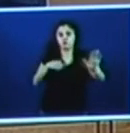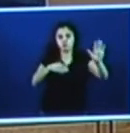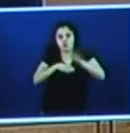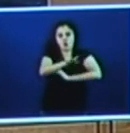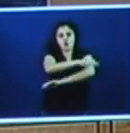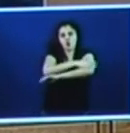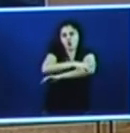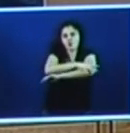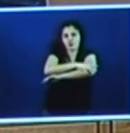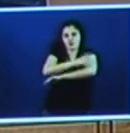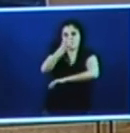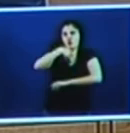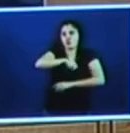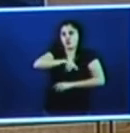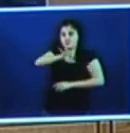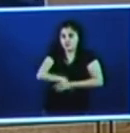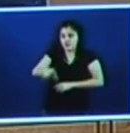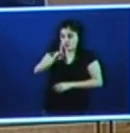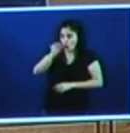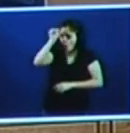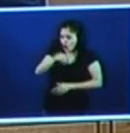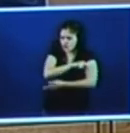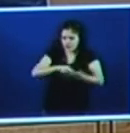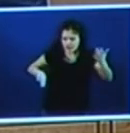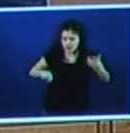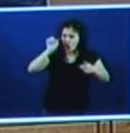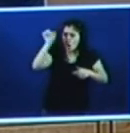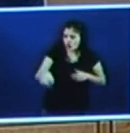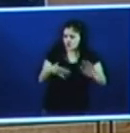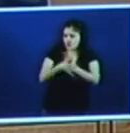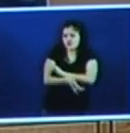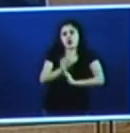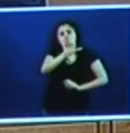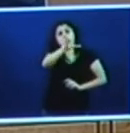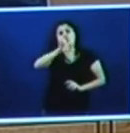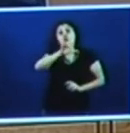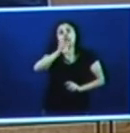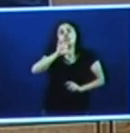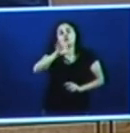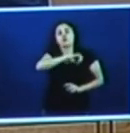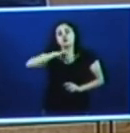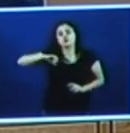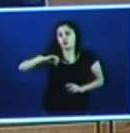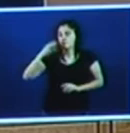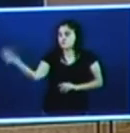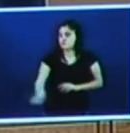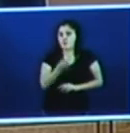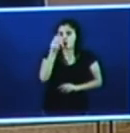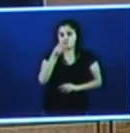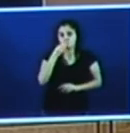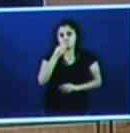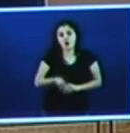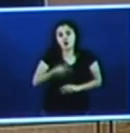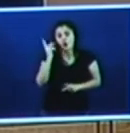E por eso, Galicia, hoxe por hoxe, é a comunidade autónoma máis solvente a que mantén mellor os servizos públicos e a que, en ningún